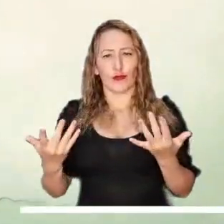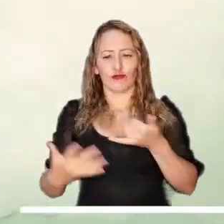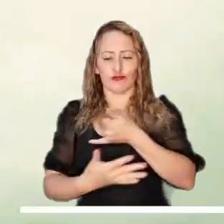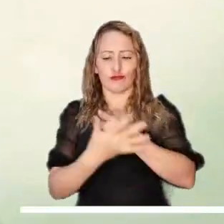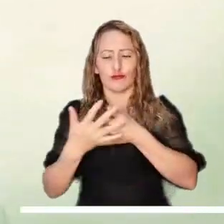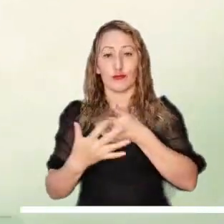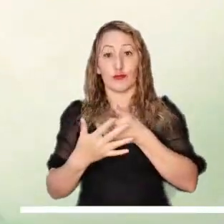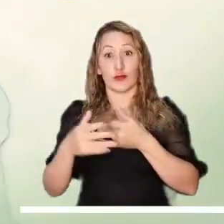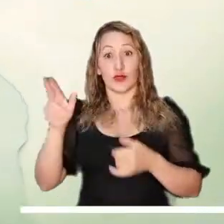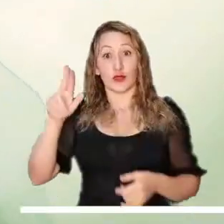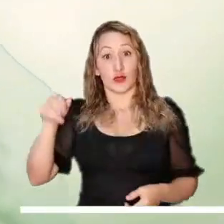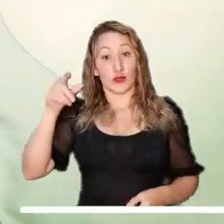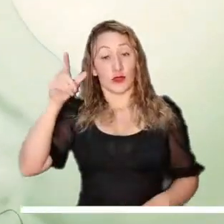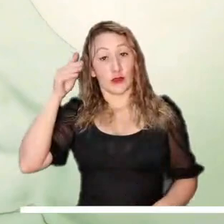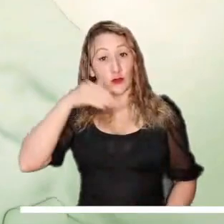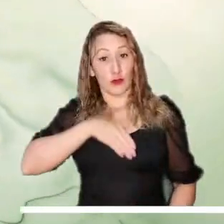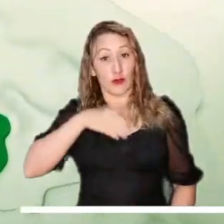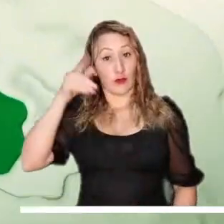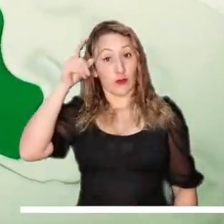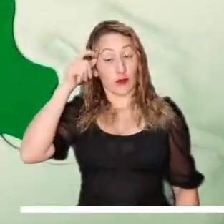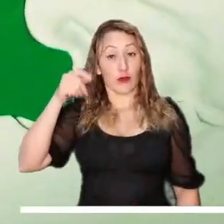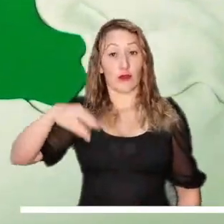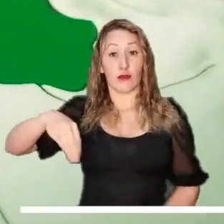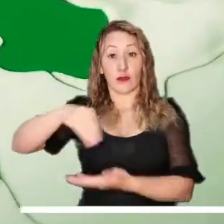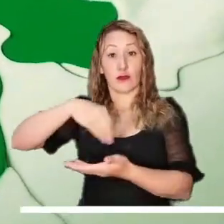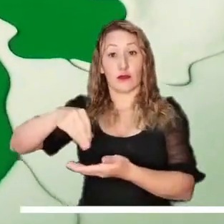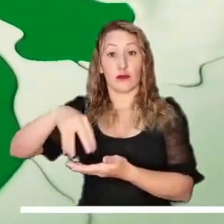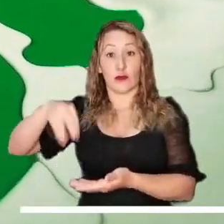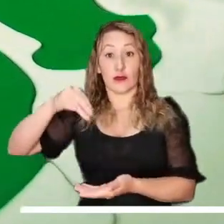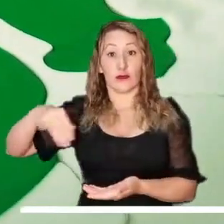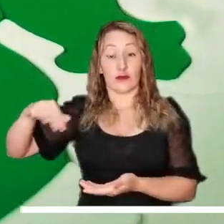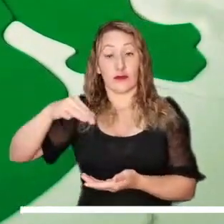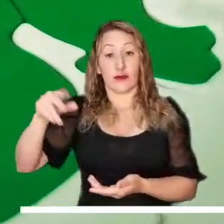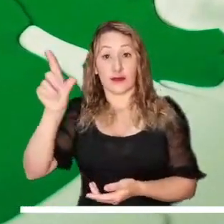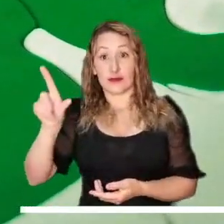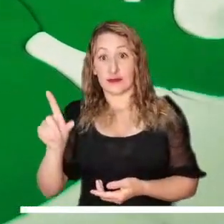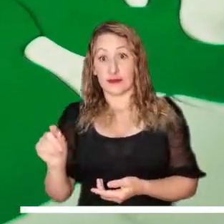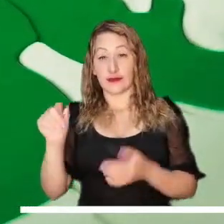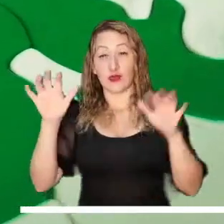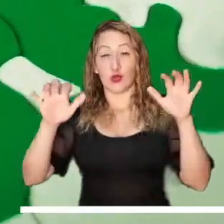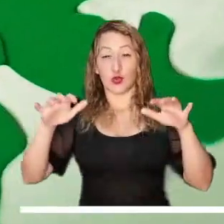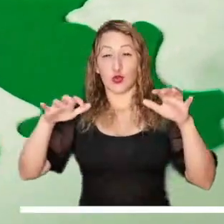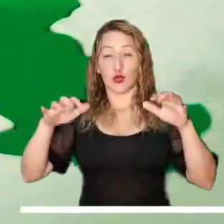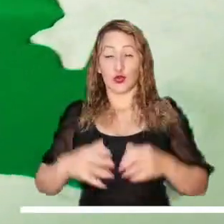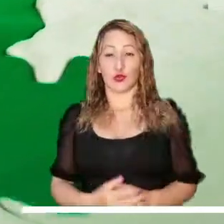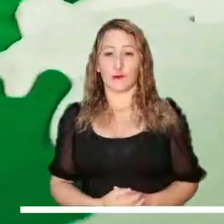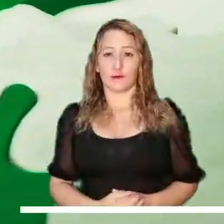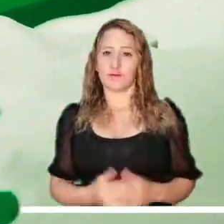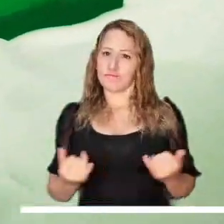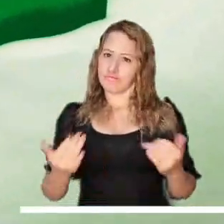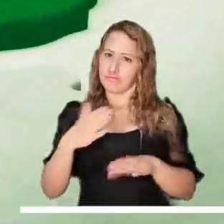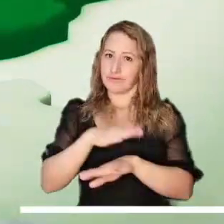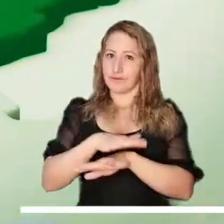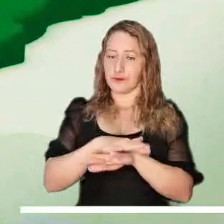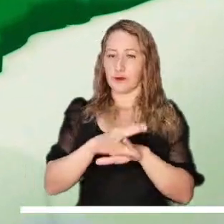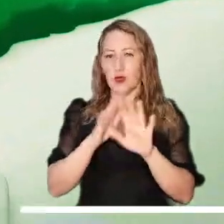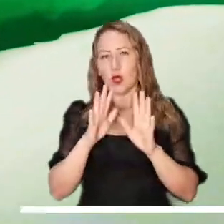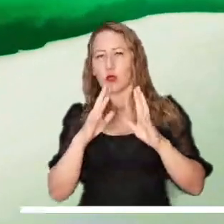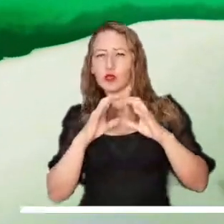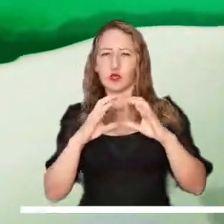se concentrarían en las inmediaciones de la Sierra Nevada, así como en Sucre, Bolívar, Córdoba, Atlántico, Magdalena y